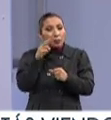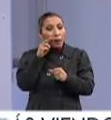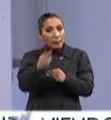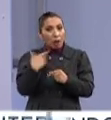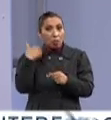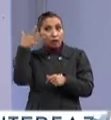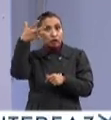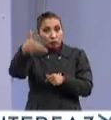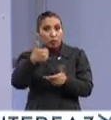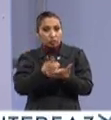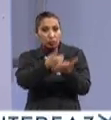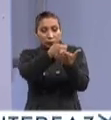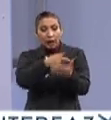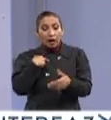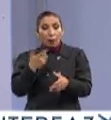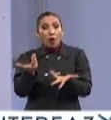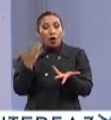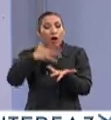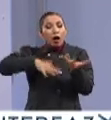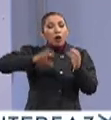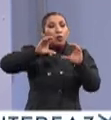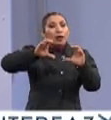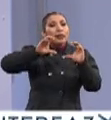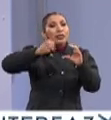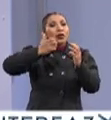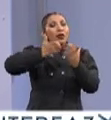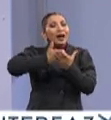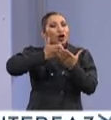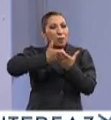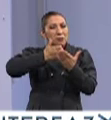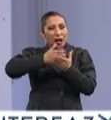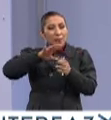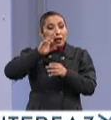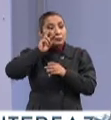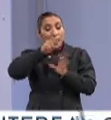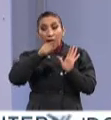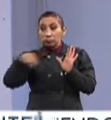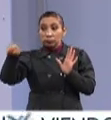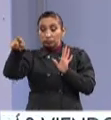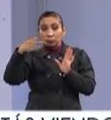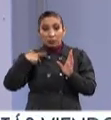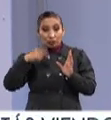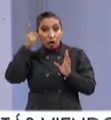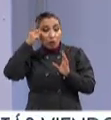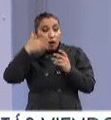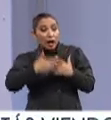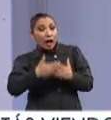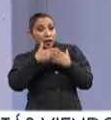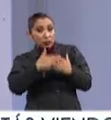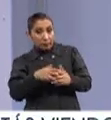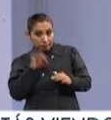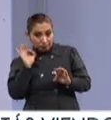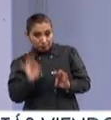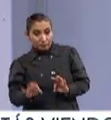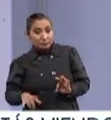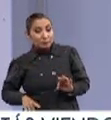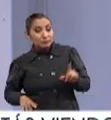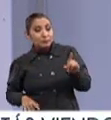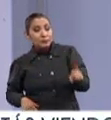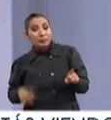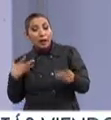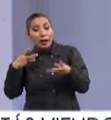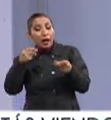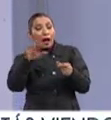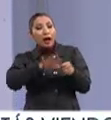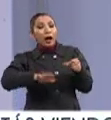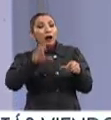vea una inversión. El aplicar la economía ambiental en este tipo de situaciones es demostrarle a los empresarios, es demostrarle al gobierno que